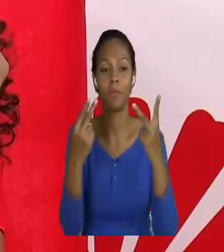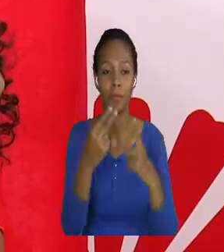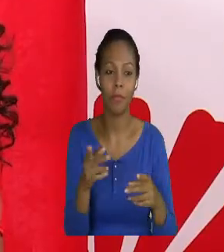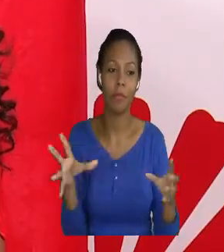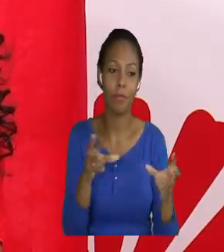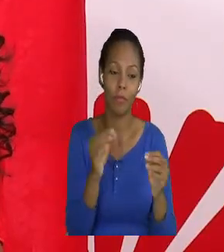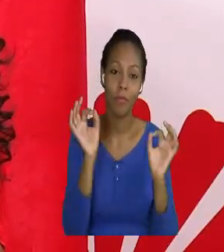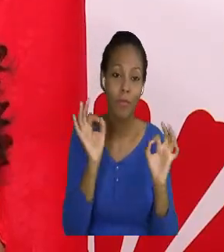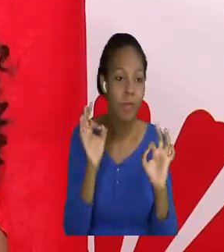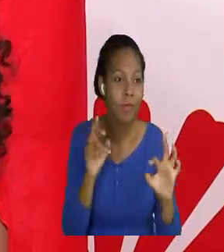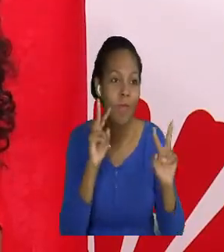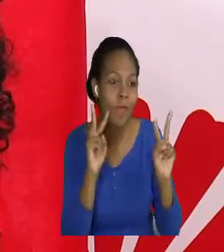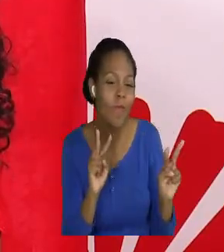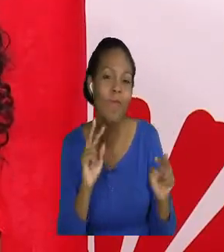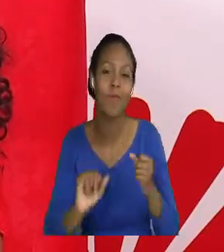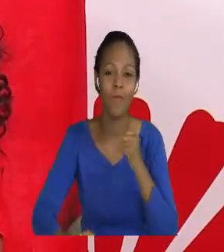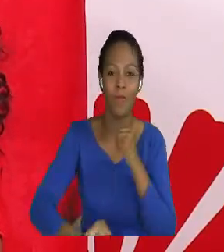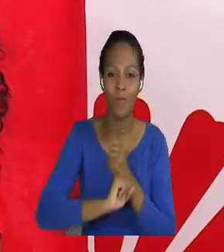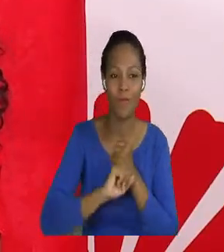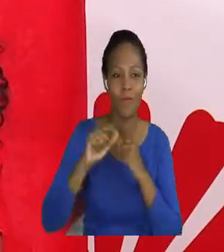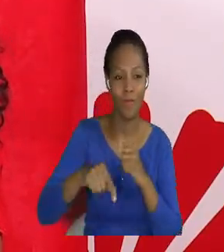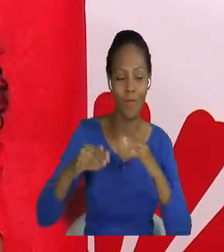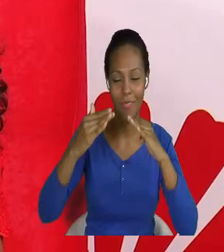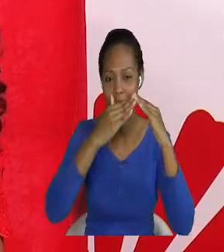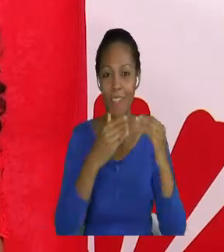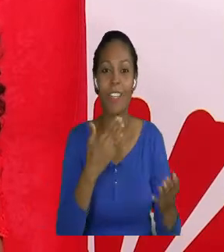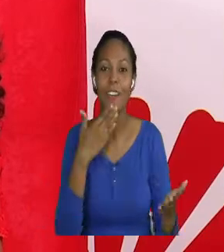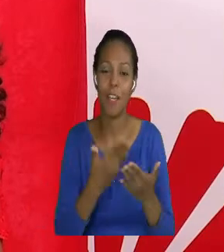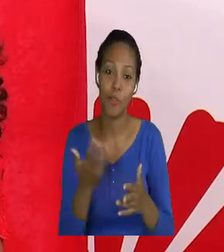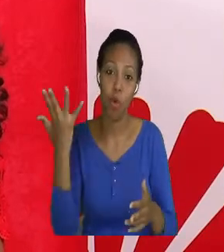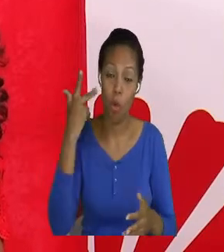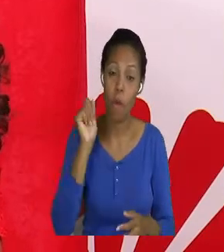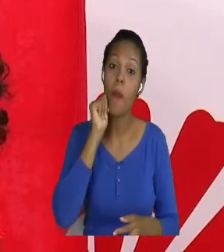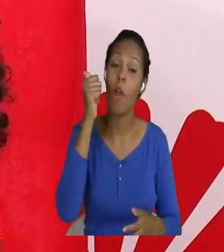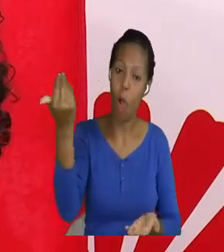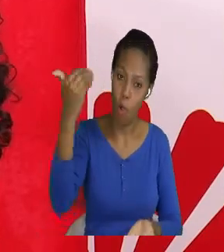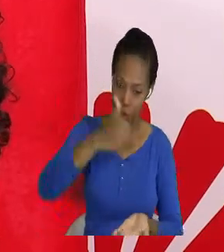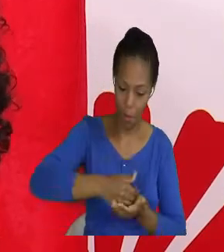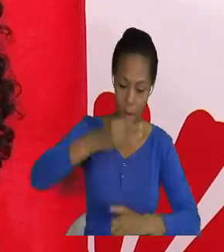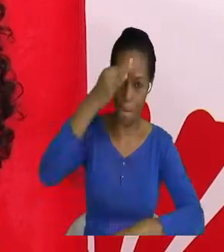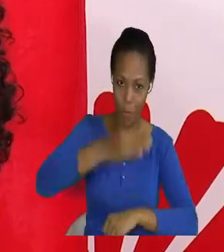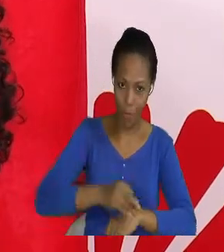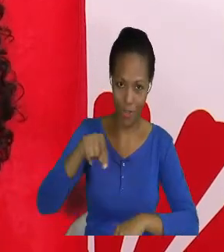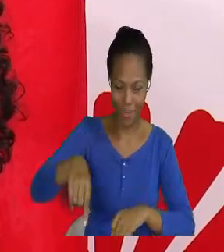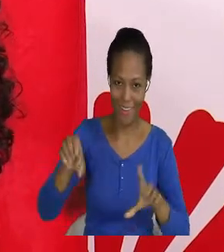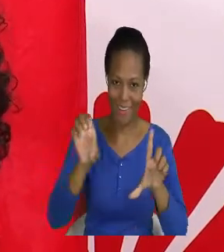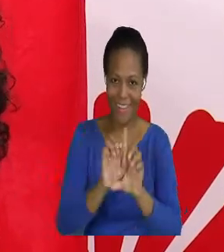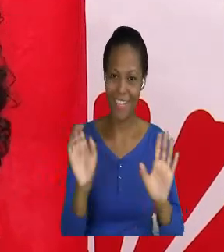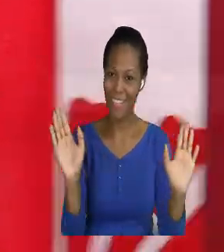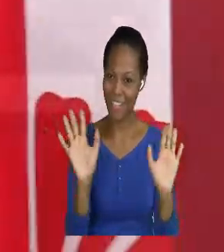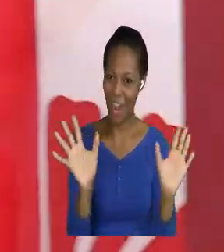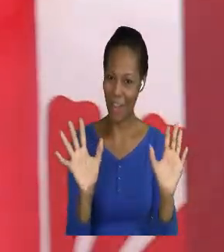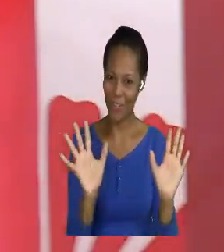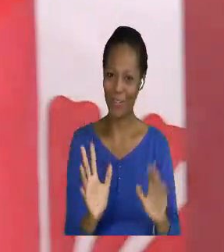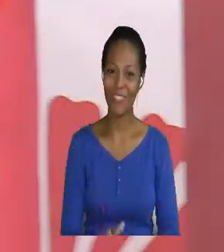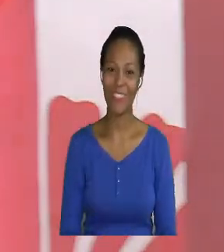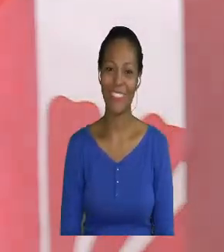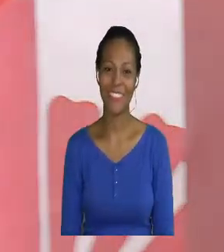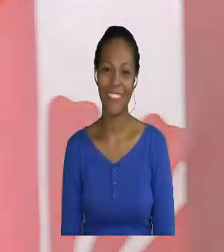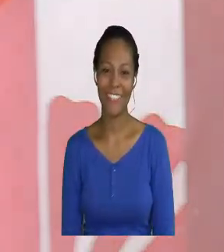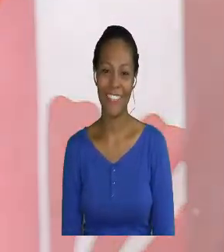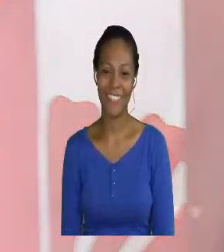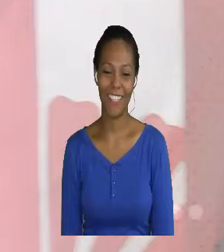ahí fielmente conectados con nosotros todos los días. Nos vemos mañana a la misma hora en el mismo canal.